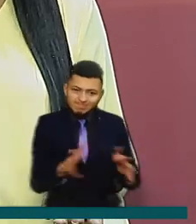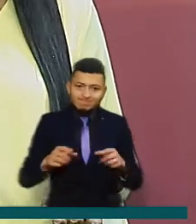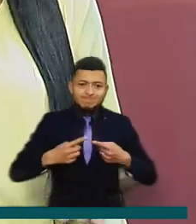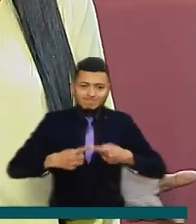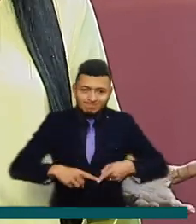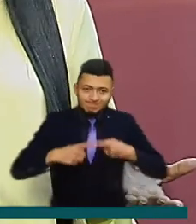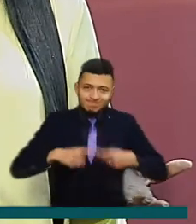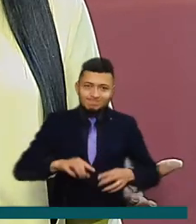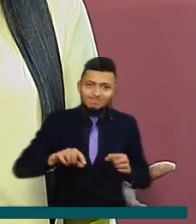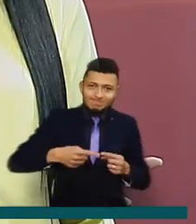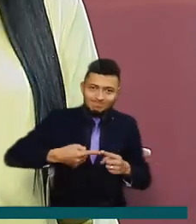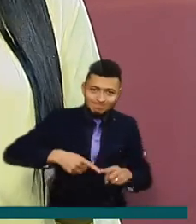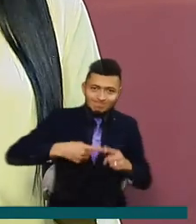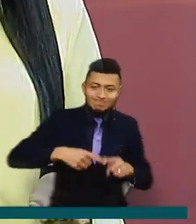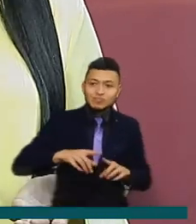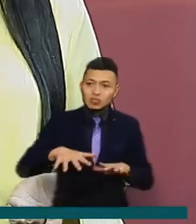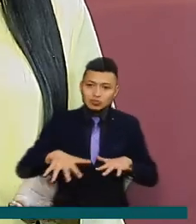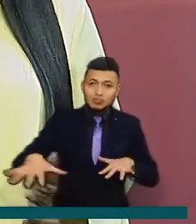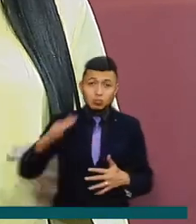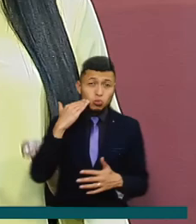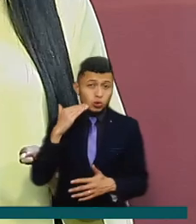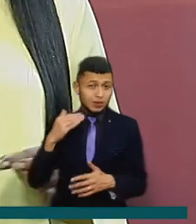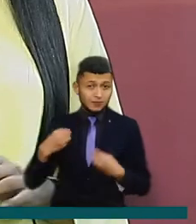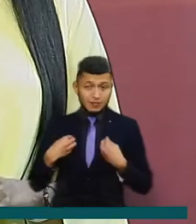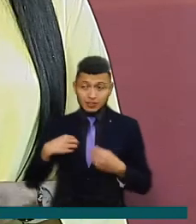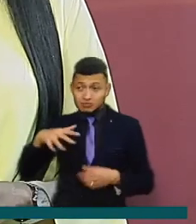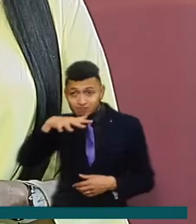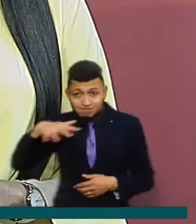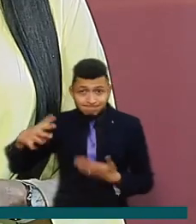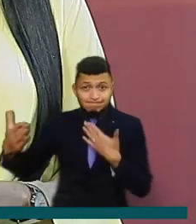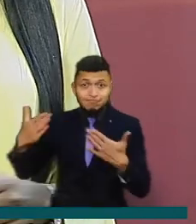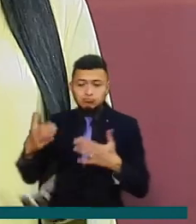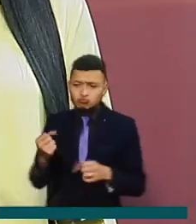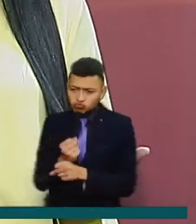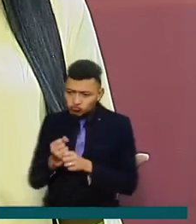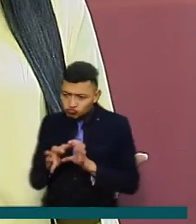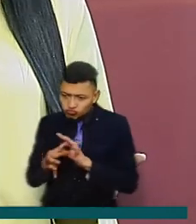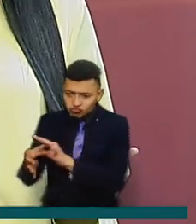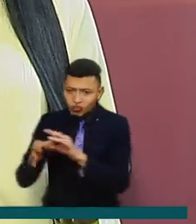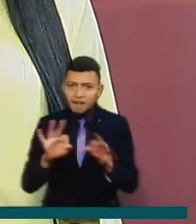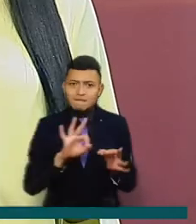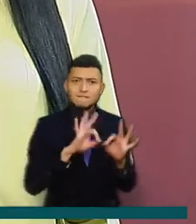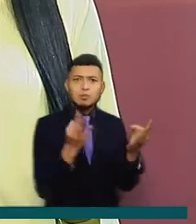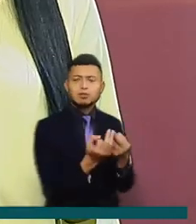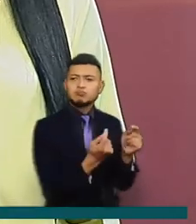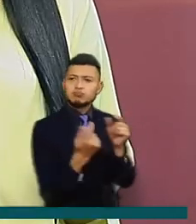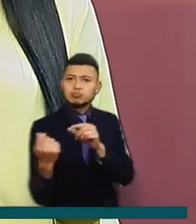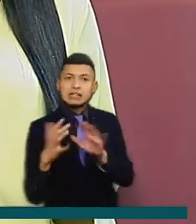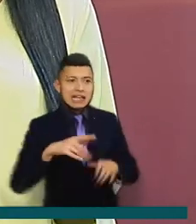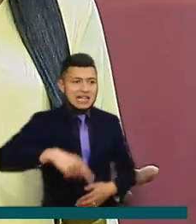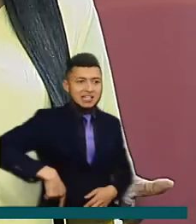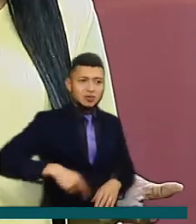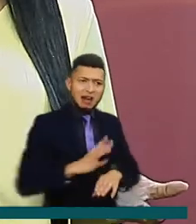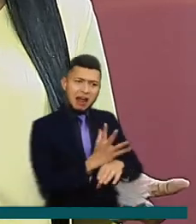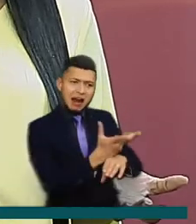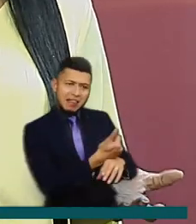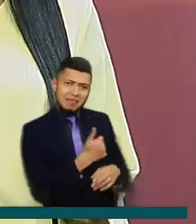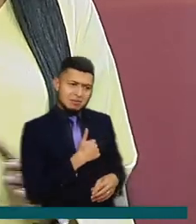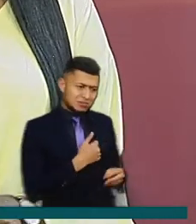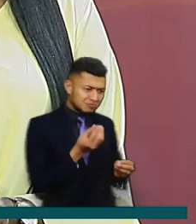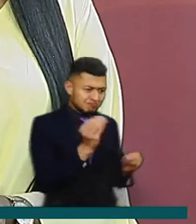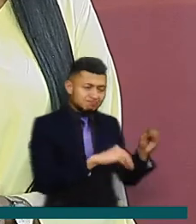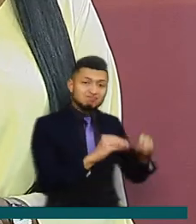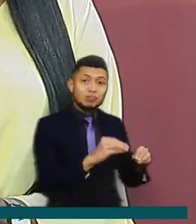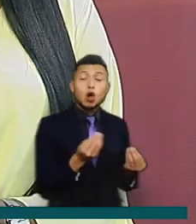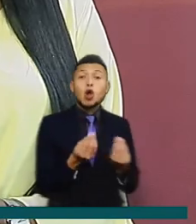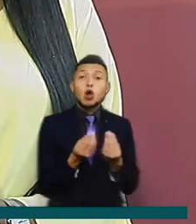del tejido a varias mujeres que viven en zonas rurales. Ahora trabajan unidas y pueden sostener a sus familias gracias a esta escuela de artesanos.